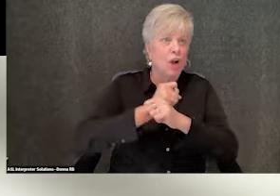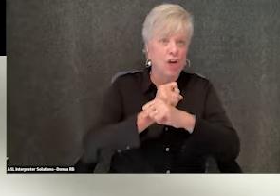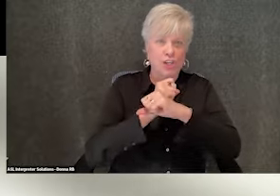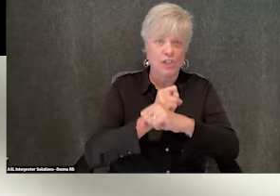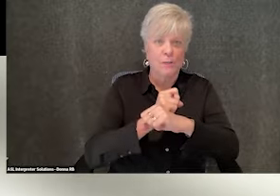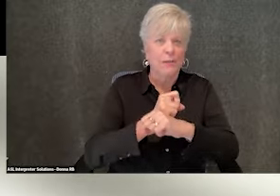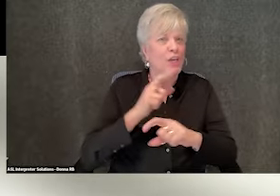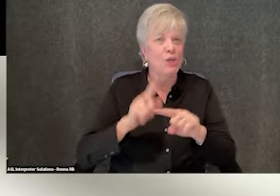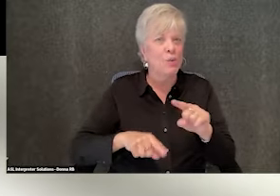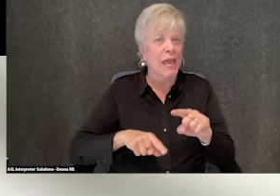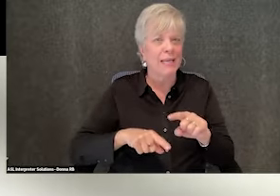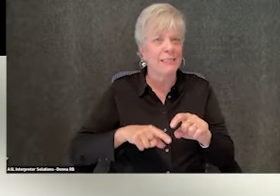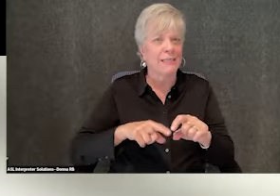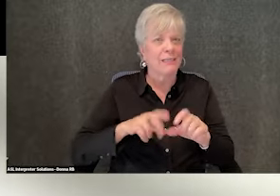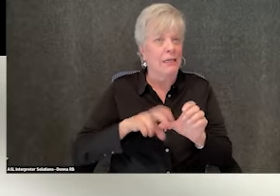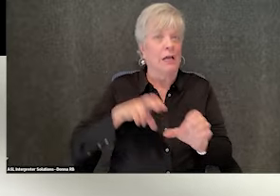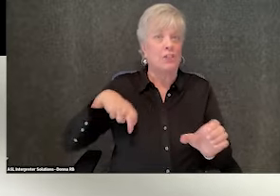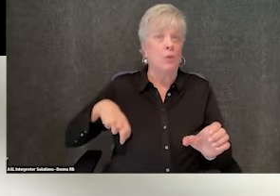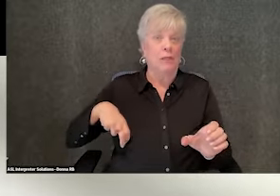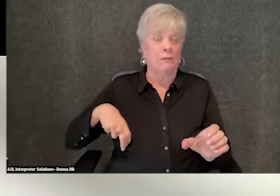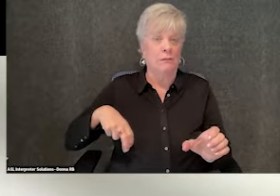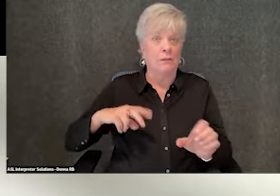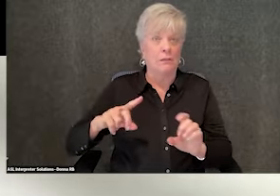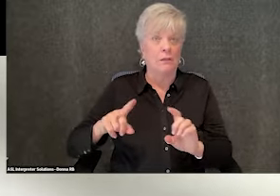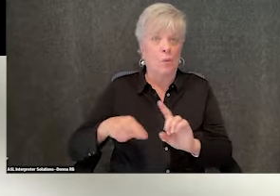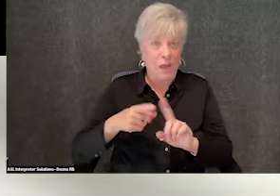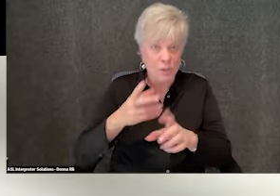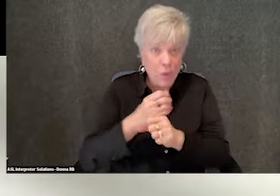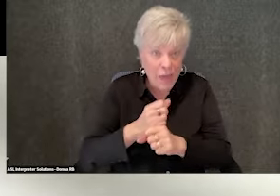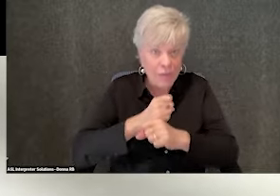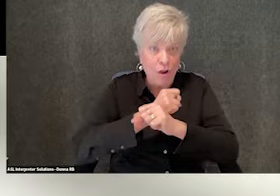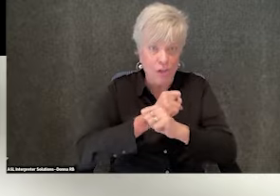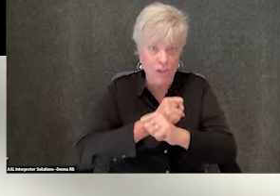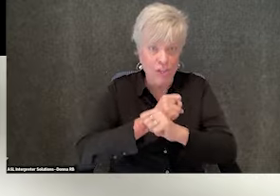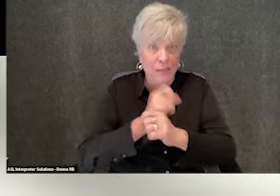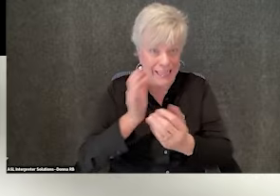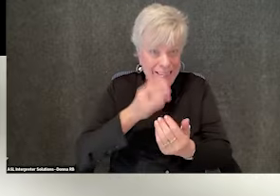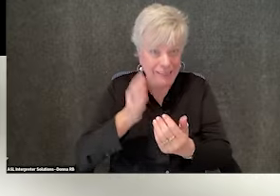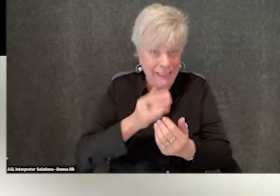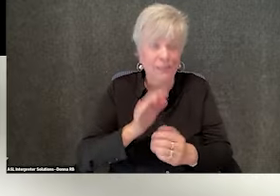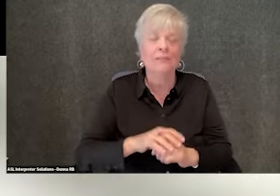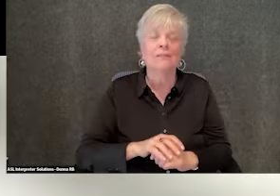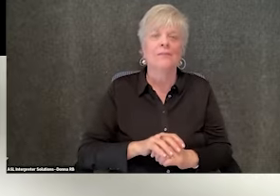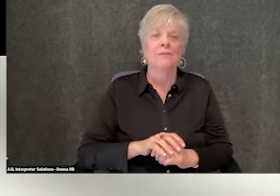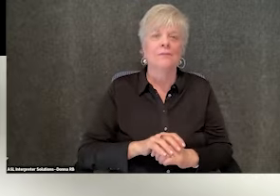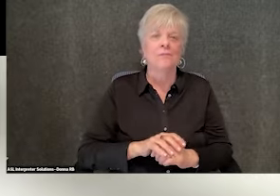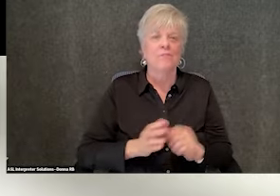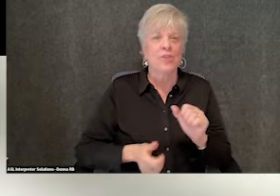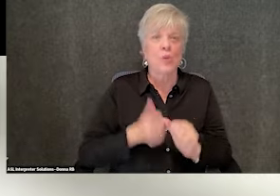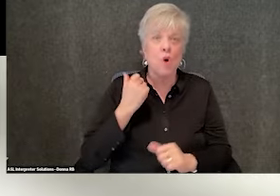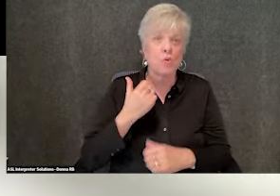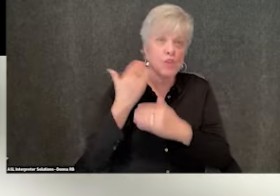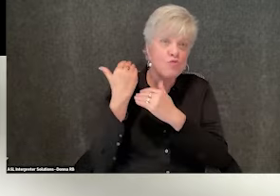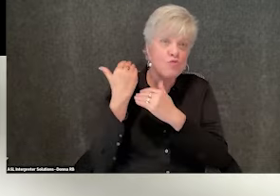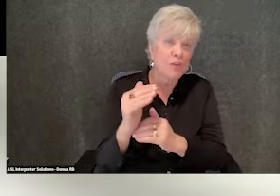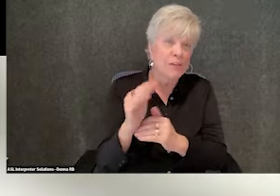si no se puede deshacer muy fácilmente la tutoría, pero no hay